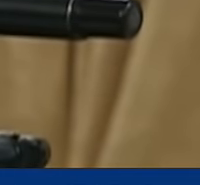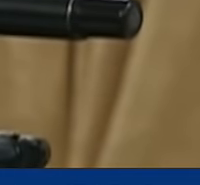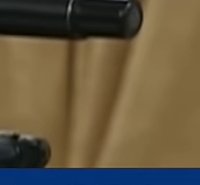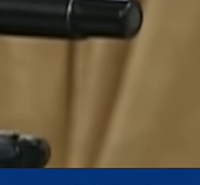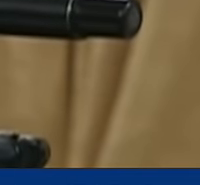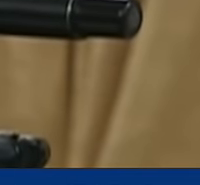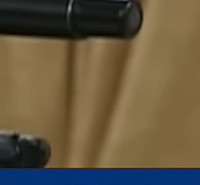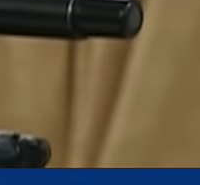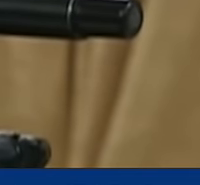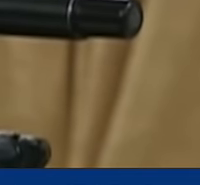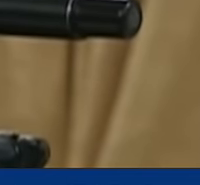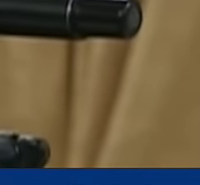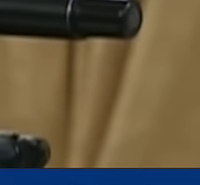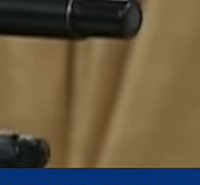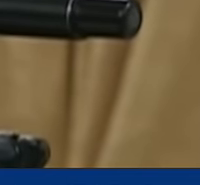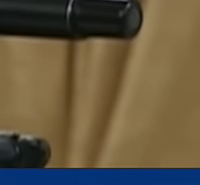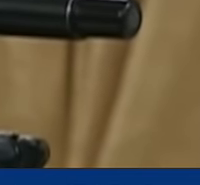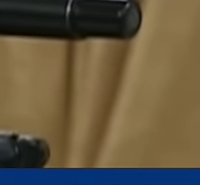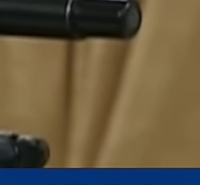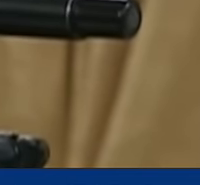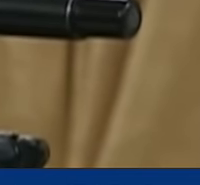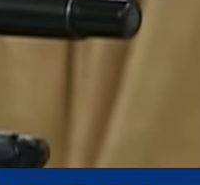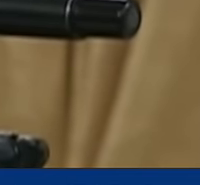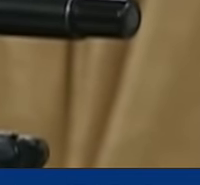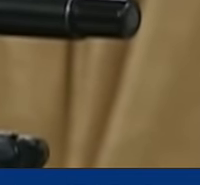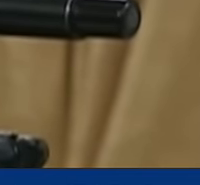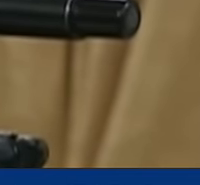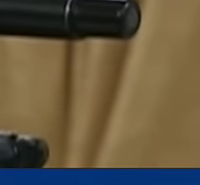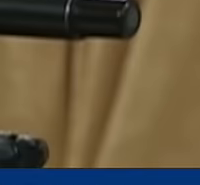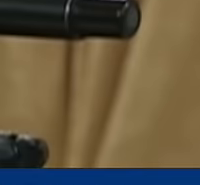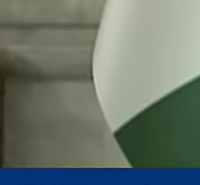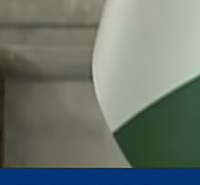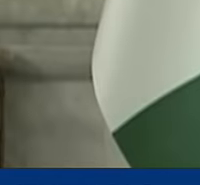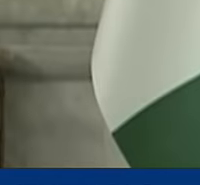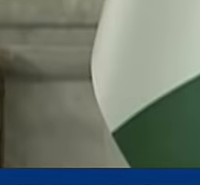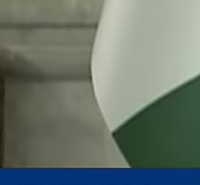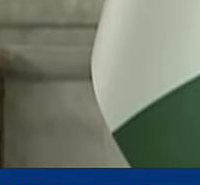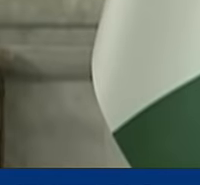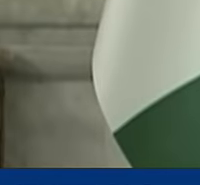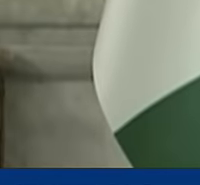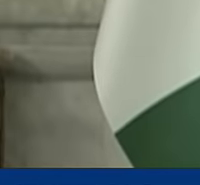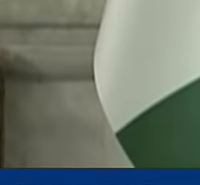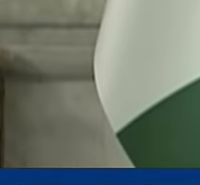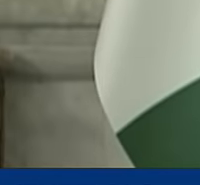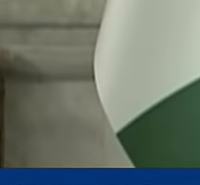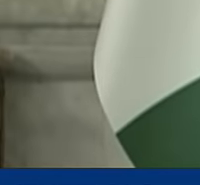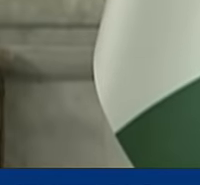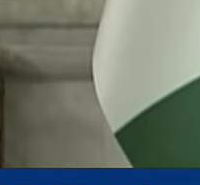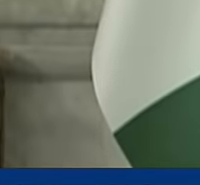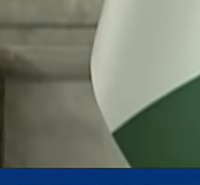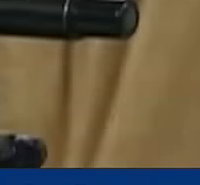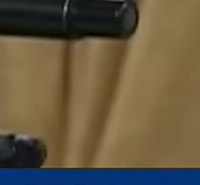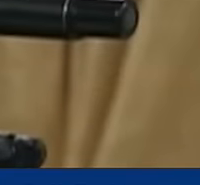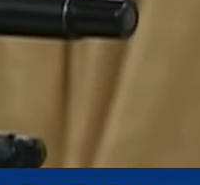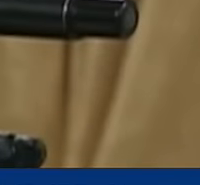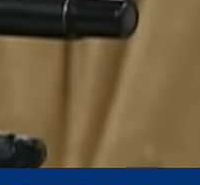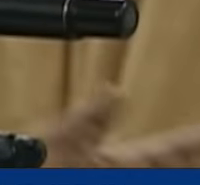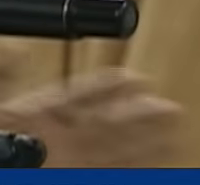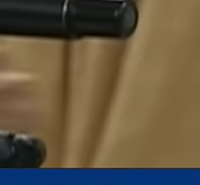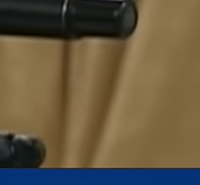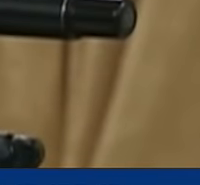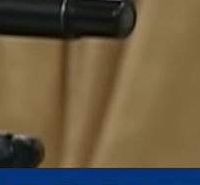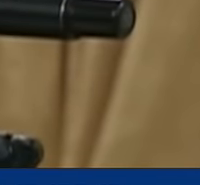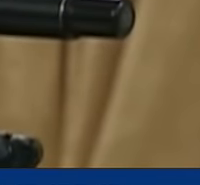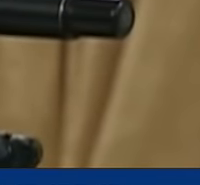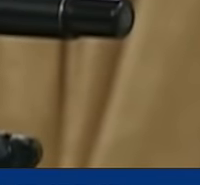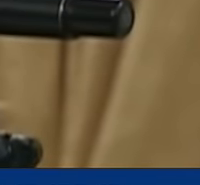con usted. África está contento y sabe mucho de Venezuela. Queremos venir aquí, queremos venir aquí.